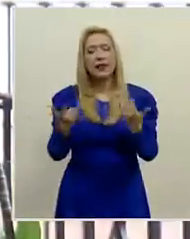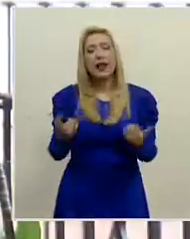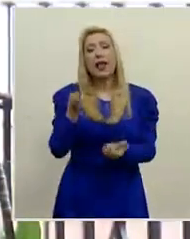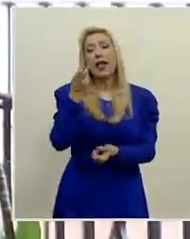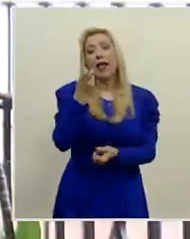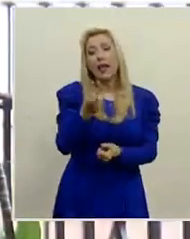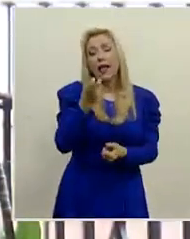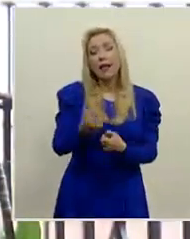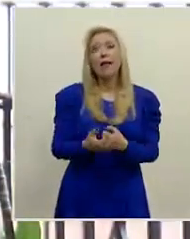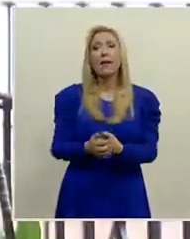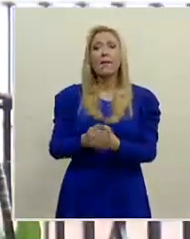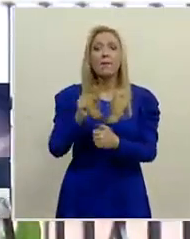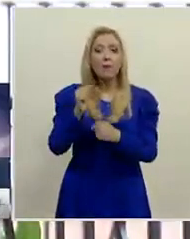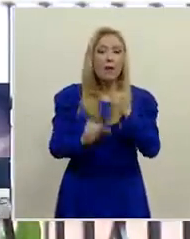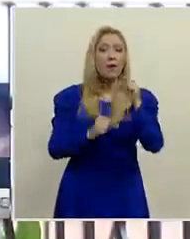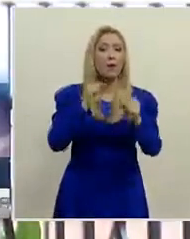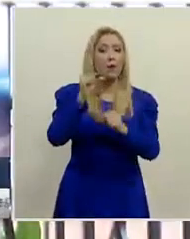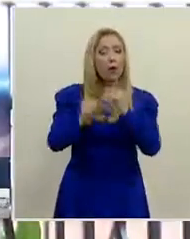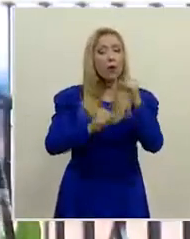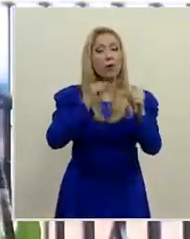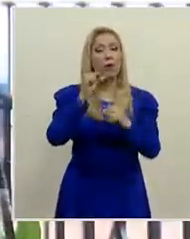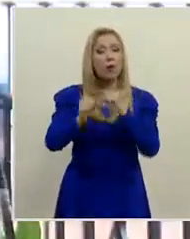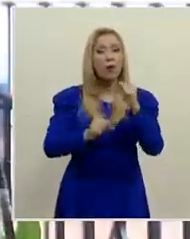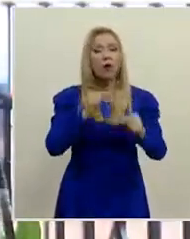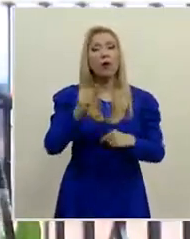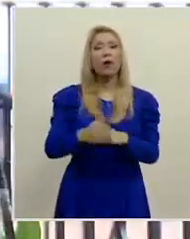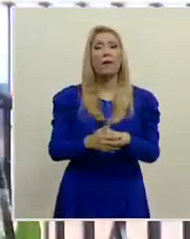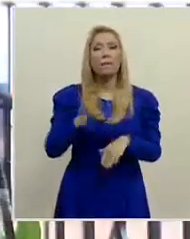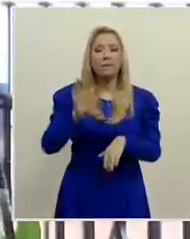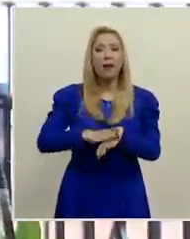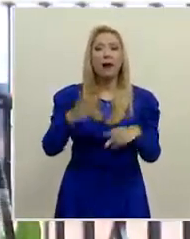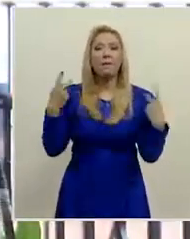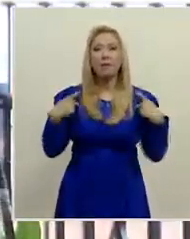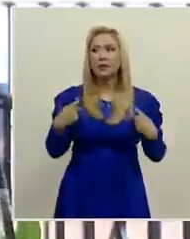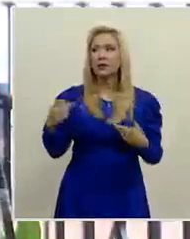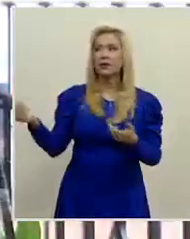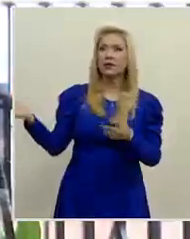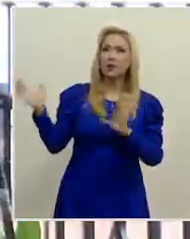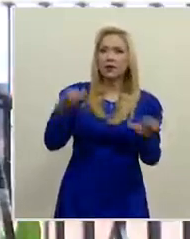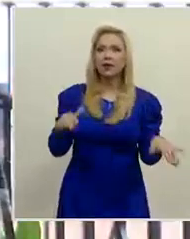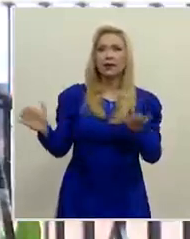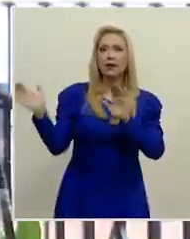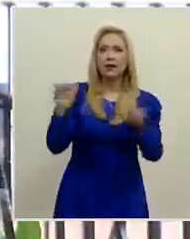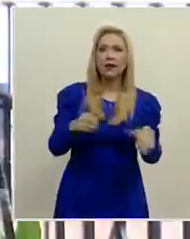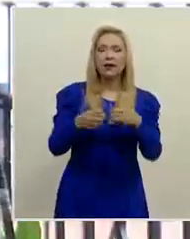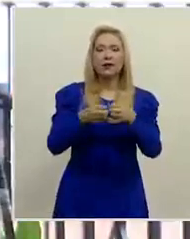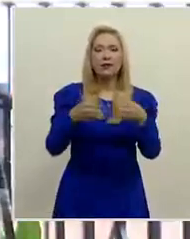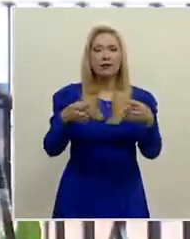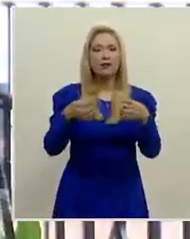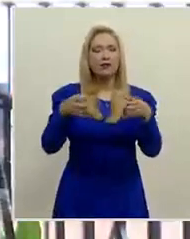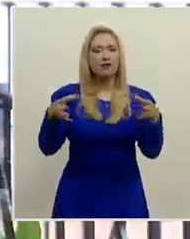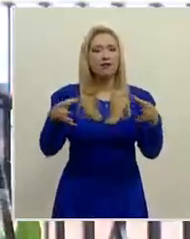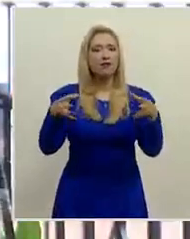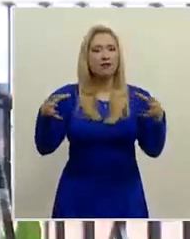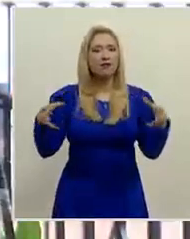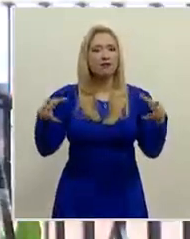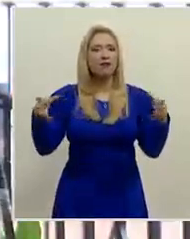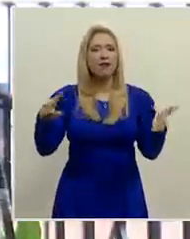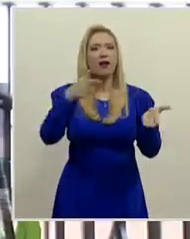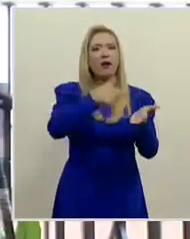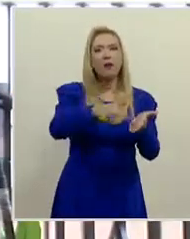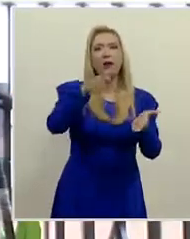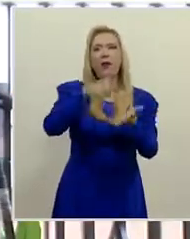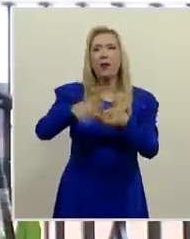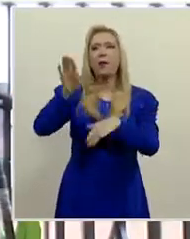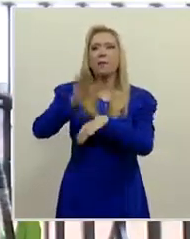Entonces, poco a poco se fue integrando un poco más de gente, fue creciendo y se fue comprando más